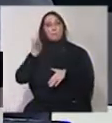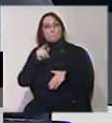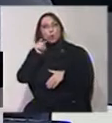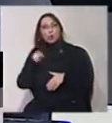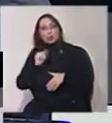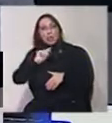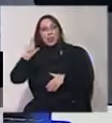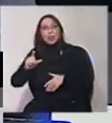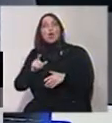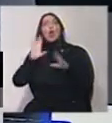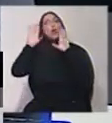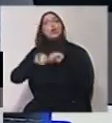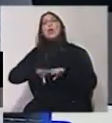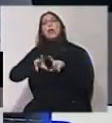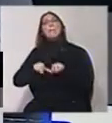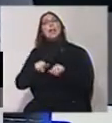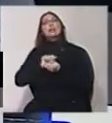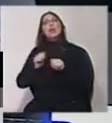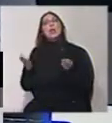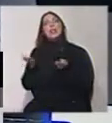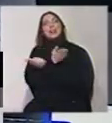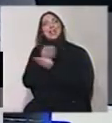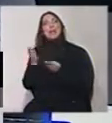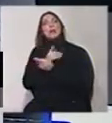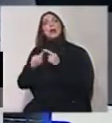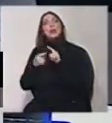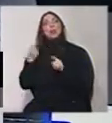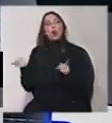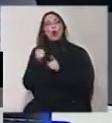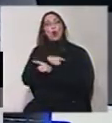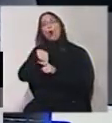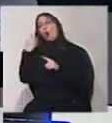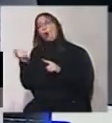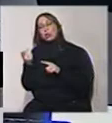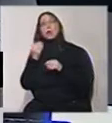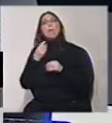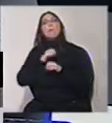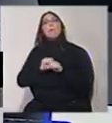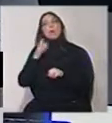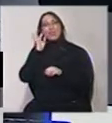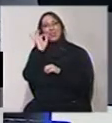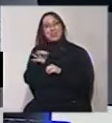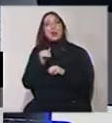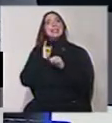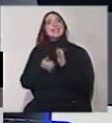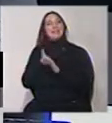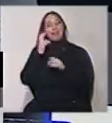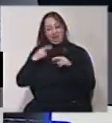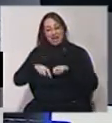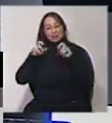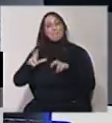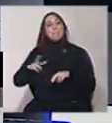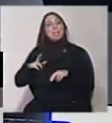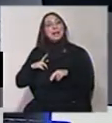aceptar entonces que todas las rapiñas son intercambiables unas con relación a las otras, cuando nosotros podemos identificar, si vamos al análisis particular